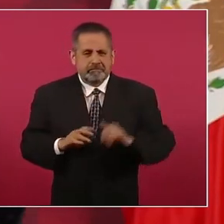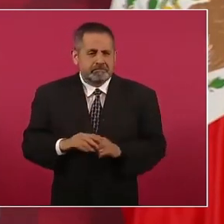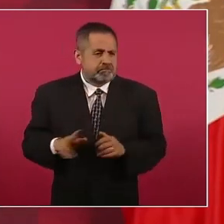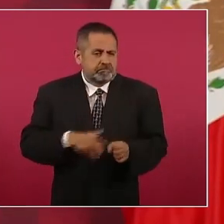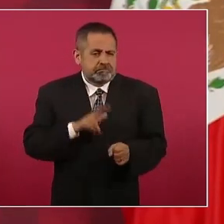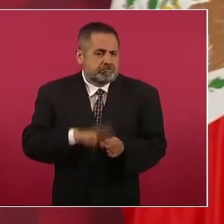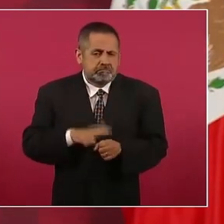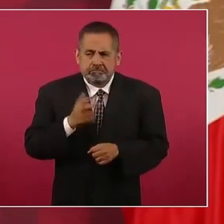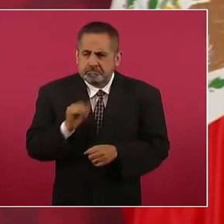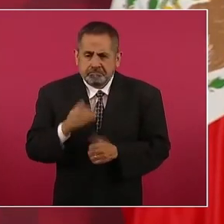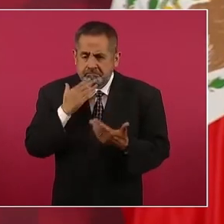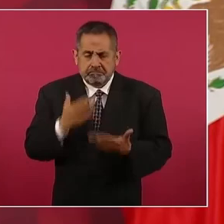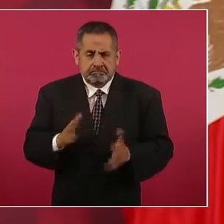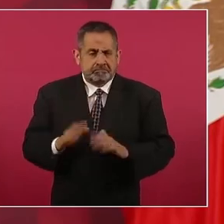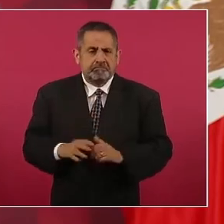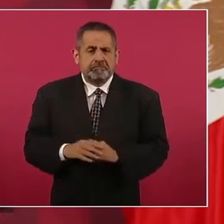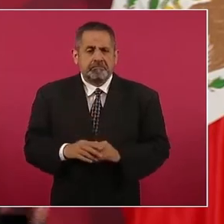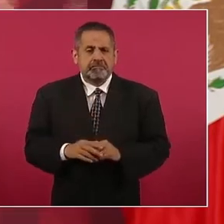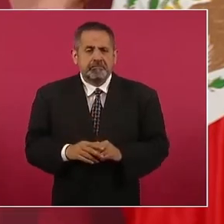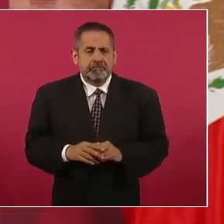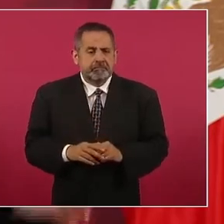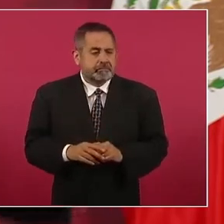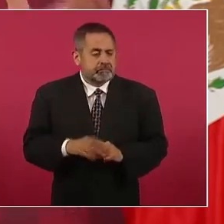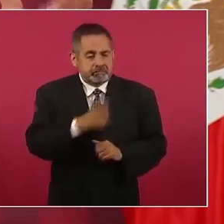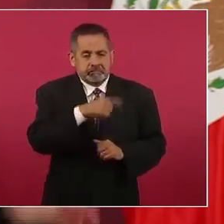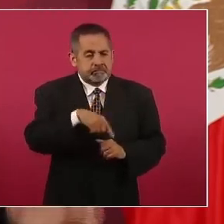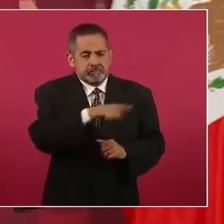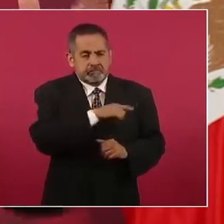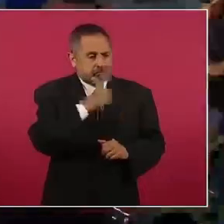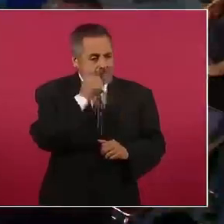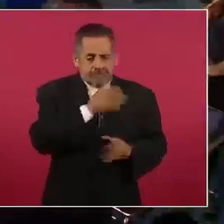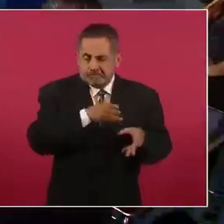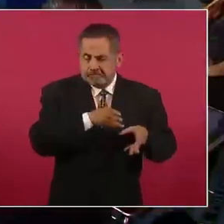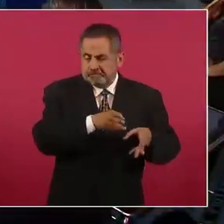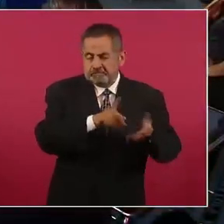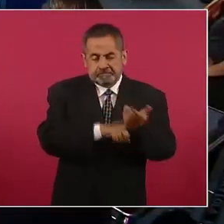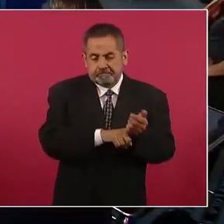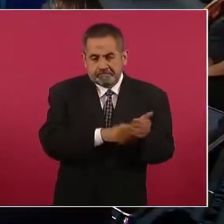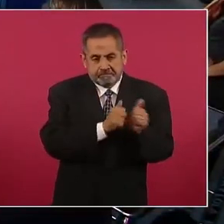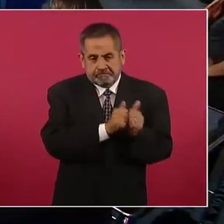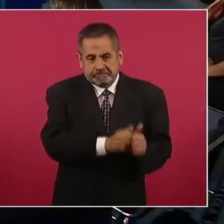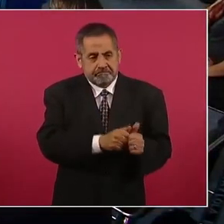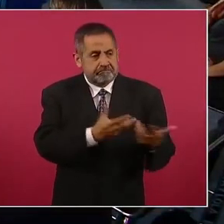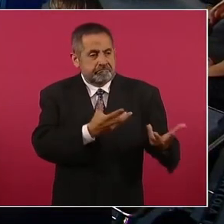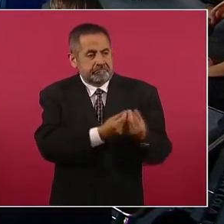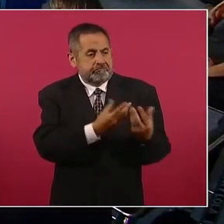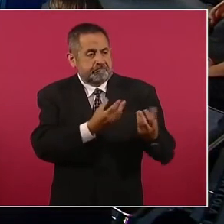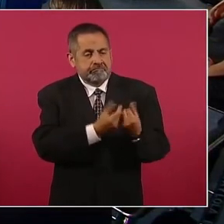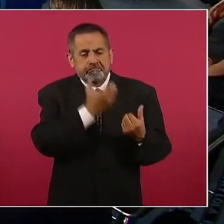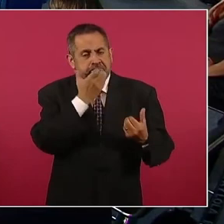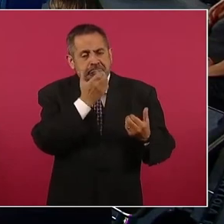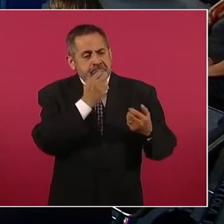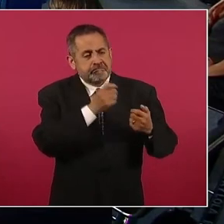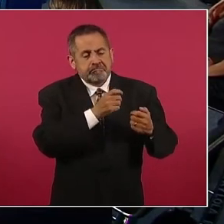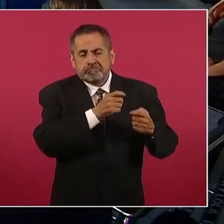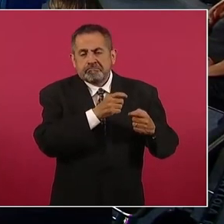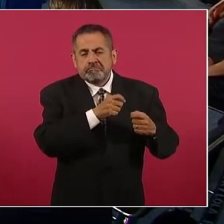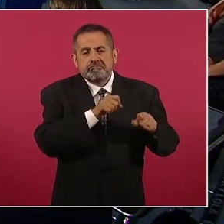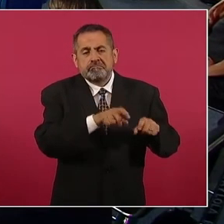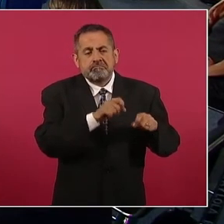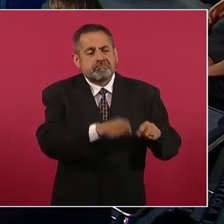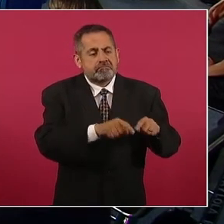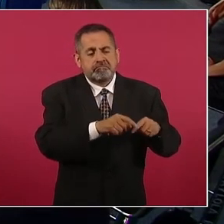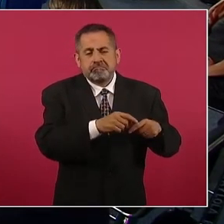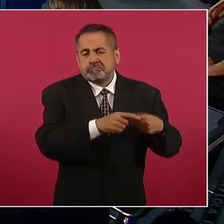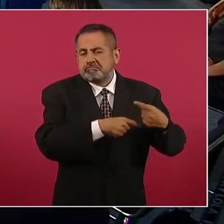normal, pues. Ellos siempre han estado en las filas del conservadurismo,